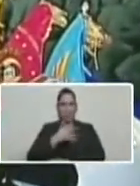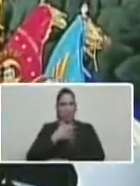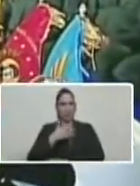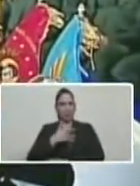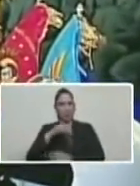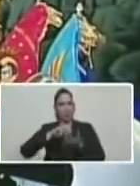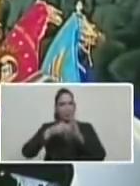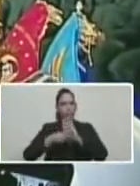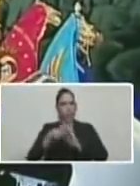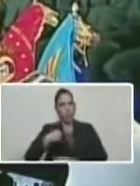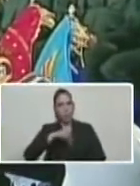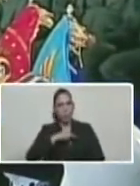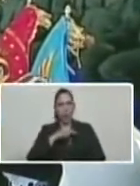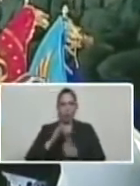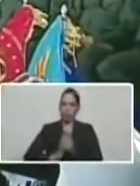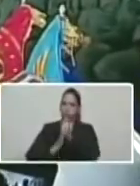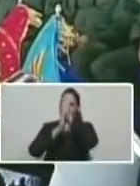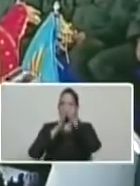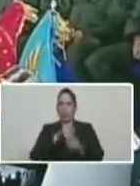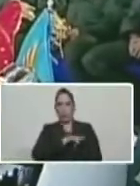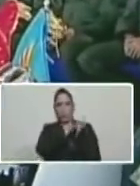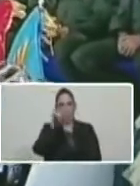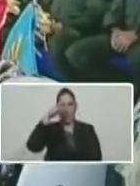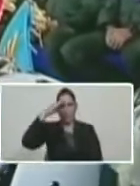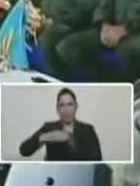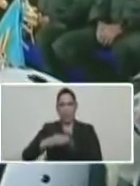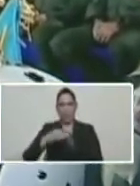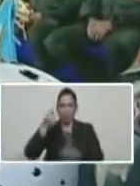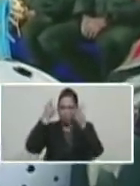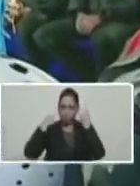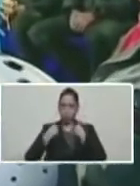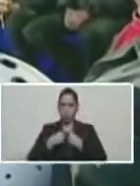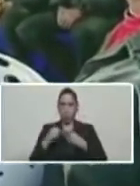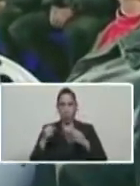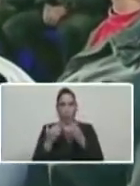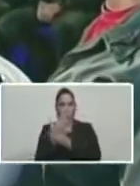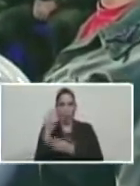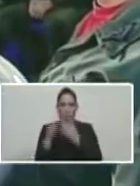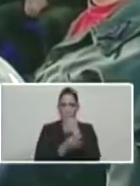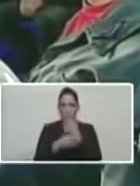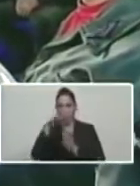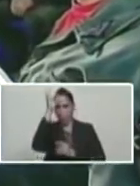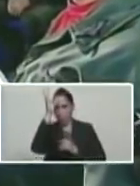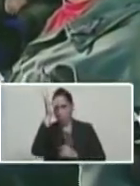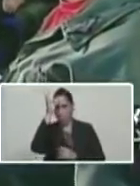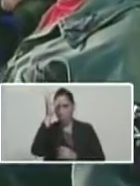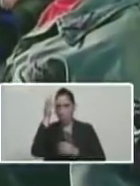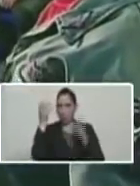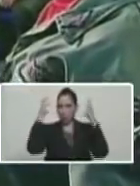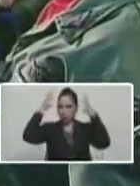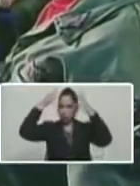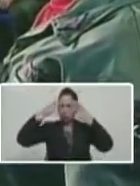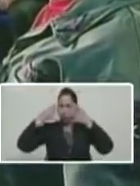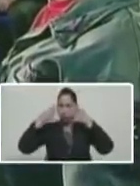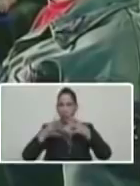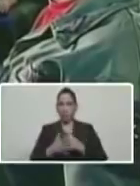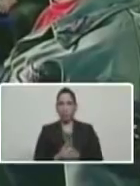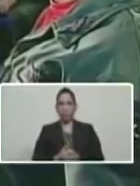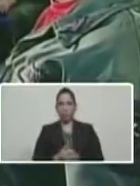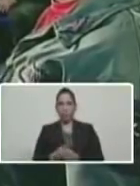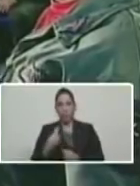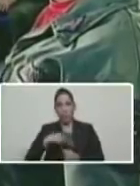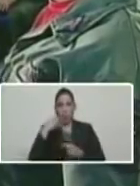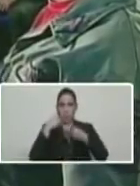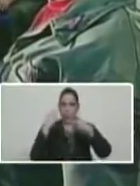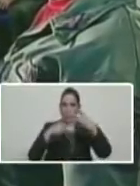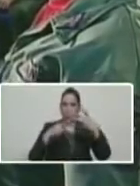significado de nuestra heroica aviación militar. Una bufanda, unos guantes, una gorra y un casco de vuelo que representan nuestros instrumentos